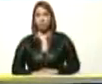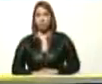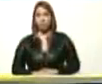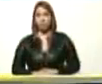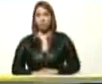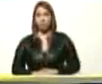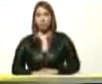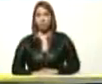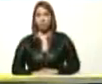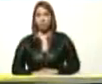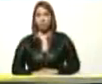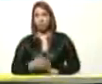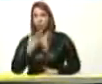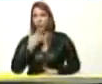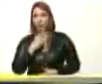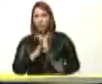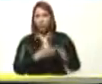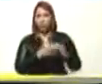no se ponían de lado,